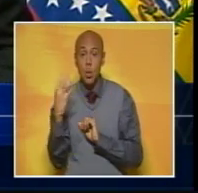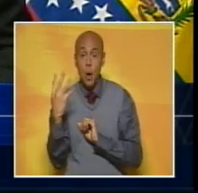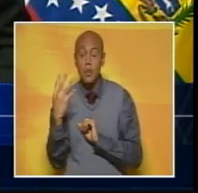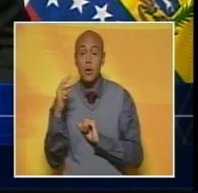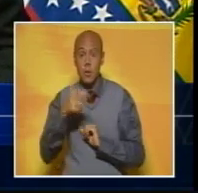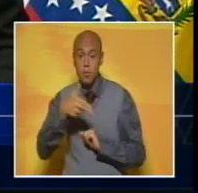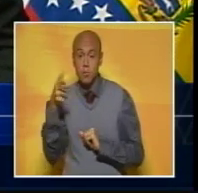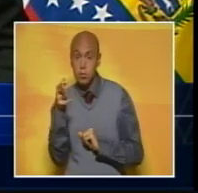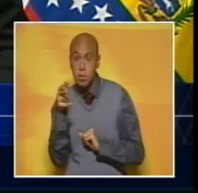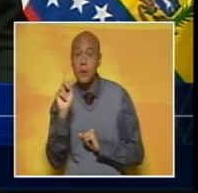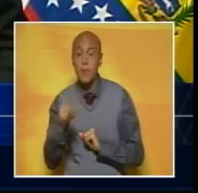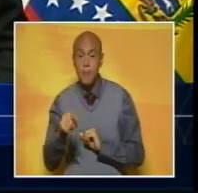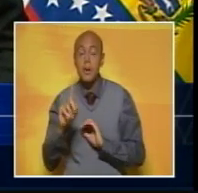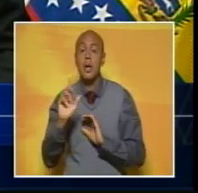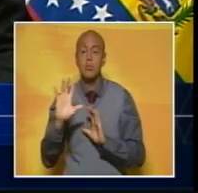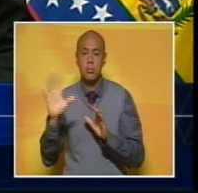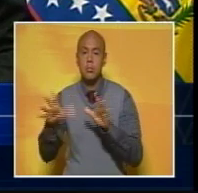y